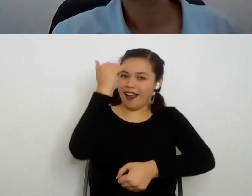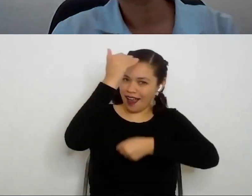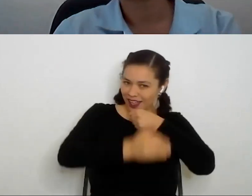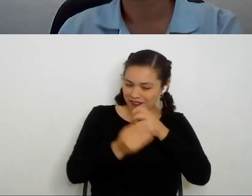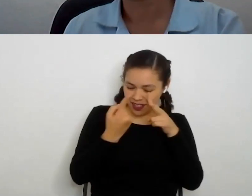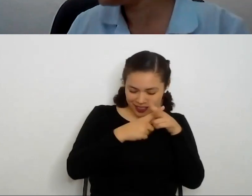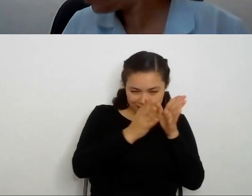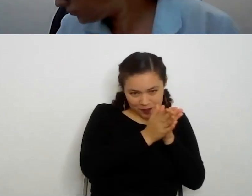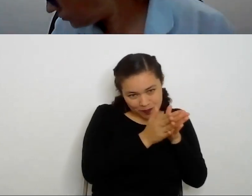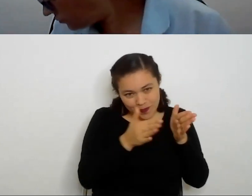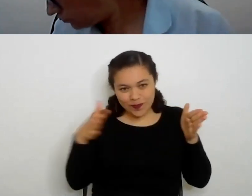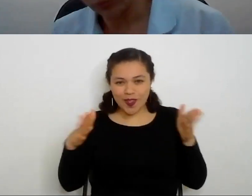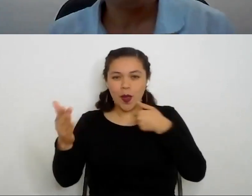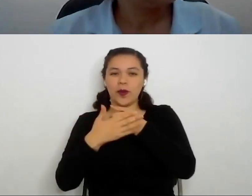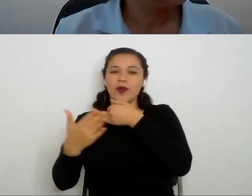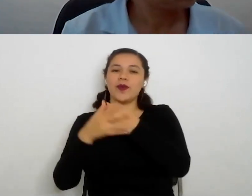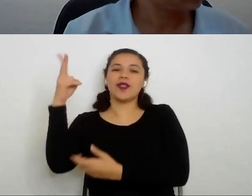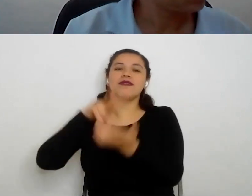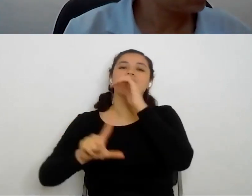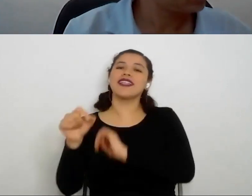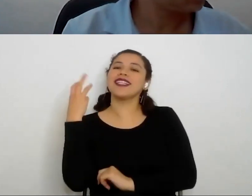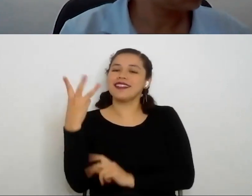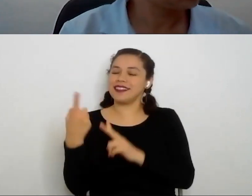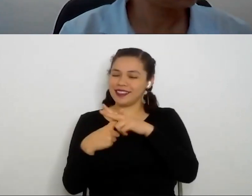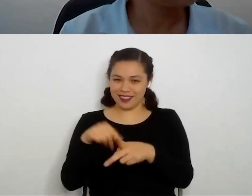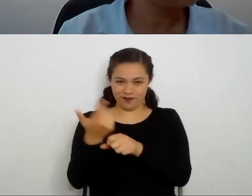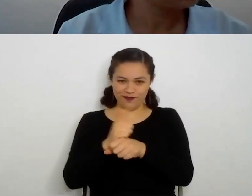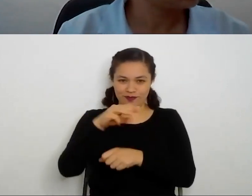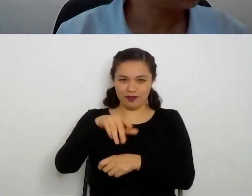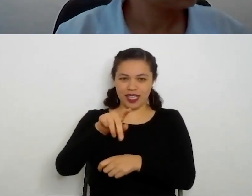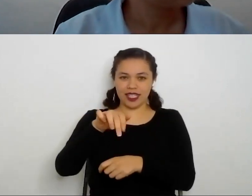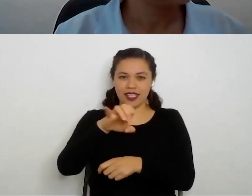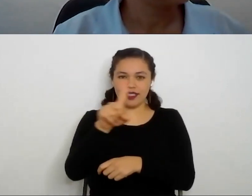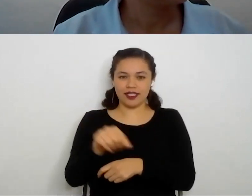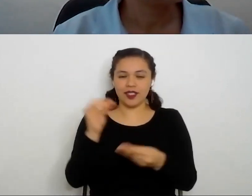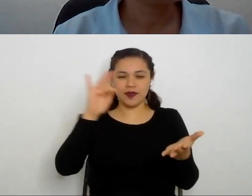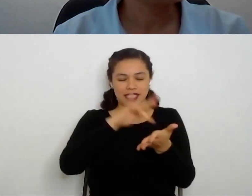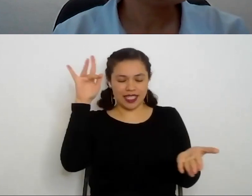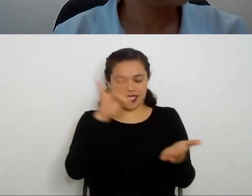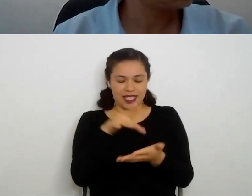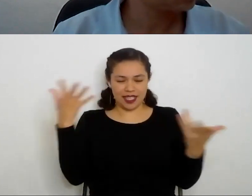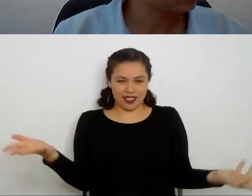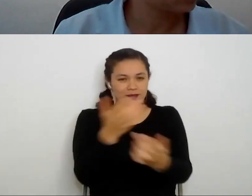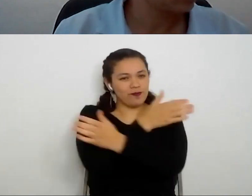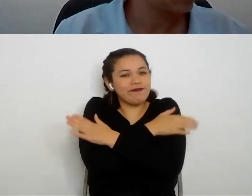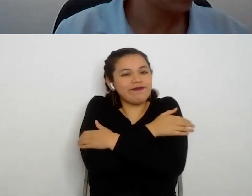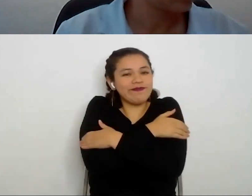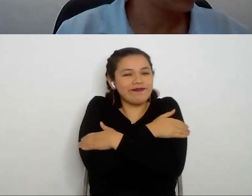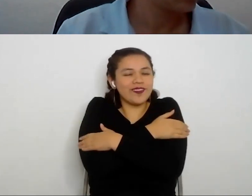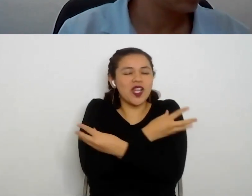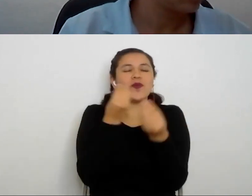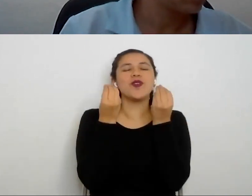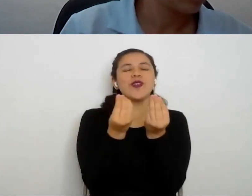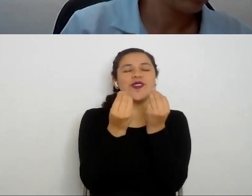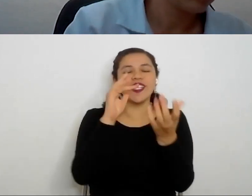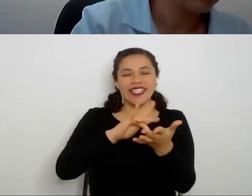empezar muy bien el año 2023. Licenciado Martínez, mi agradecimiento, un abrazo y mil gracias. Que